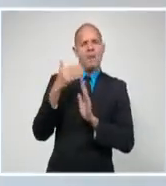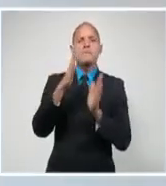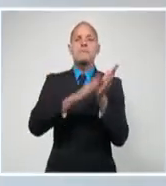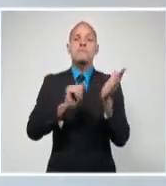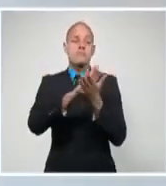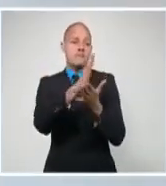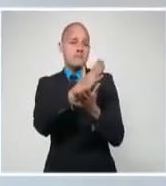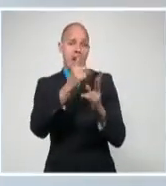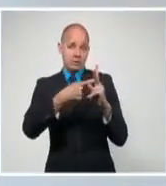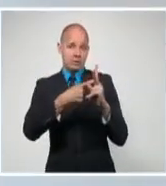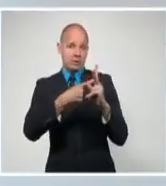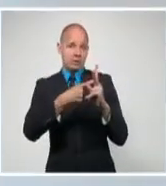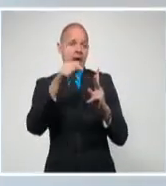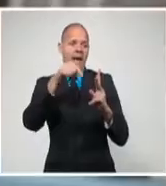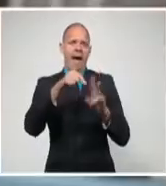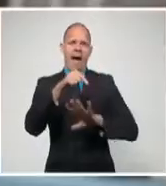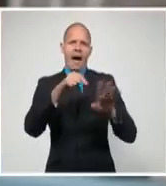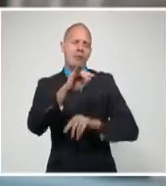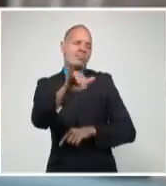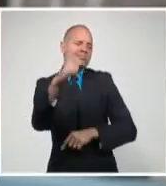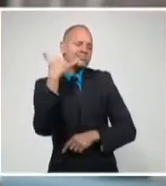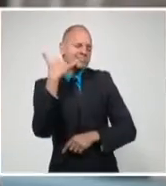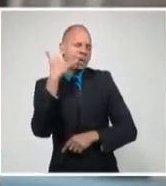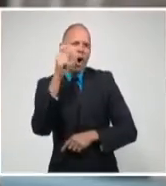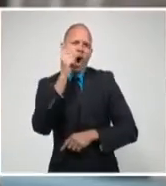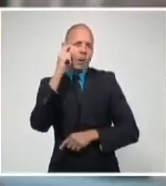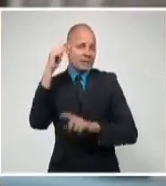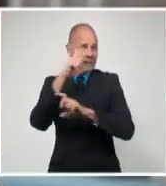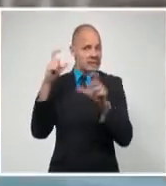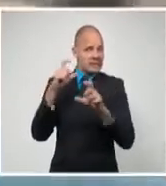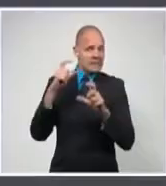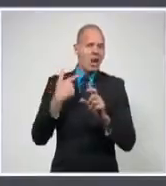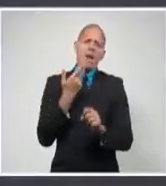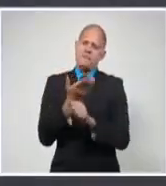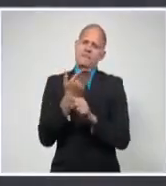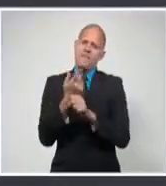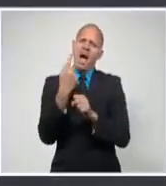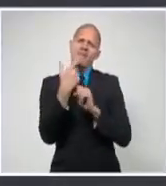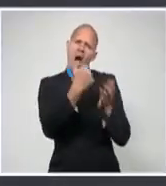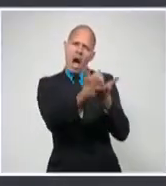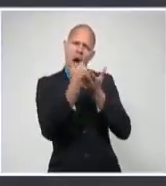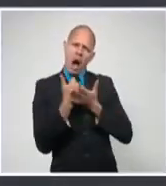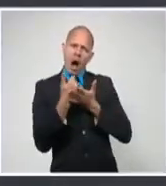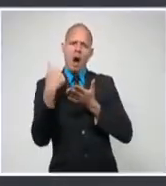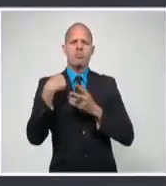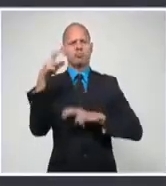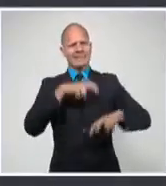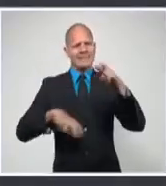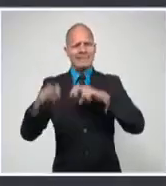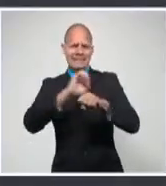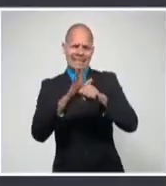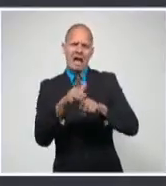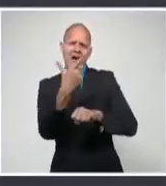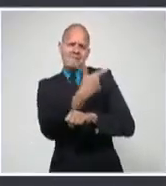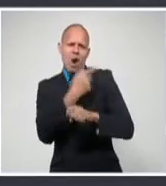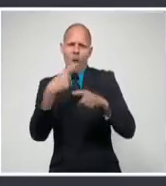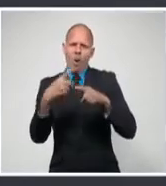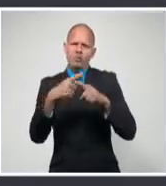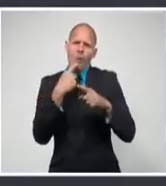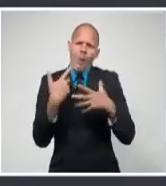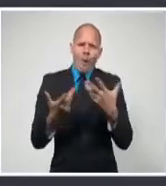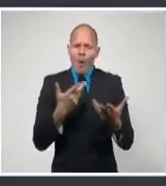el desarrollo de la vacuna. Y en específico necesitaba que nuestro grupo desarrollara un procedimiento de unión de dos proteínas, de dos moléculas